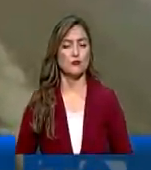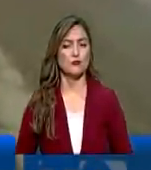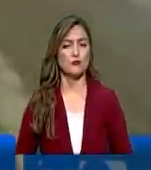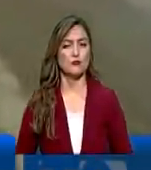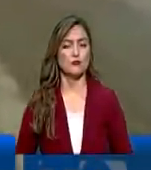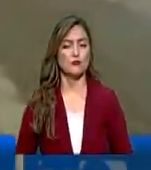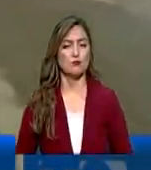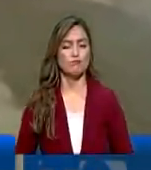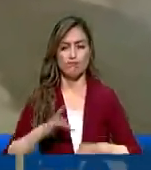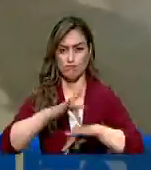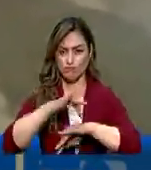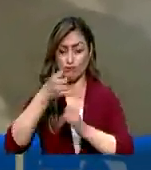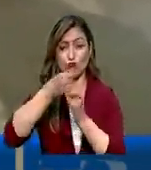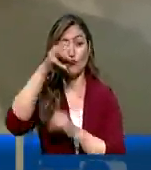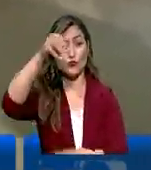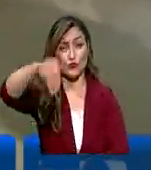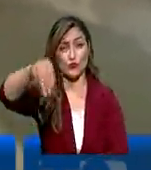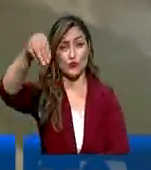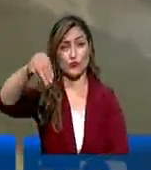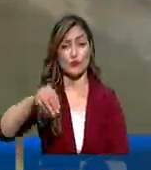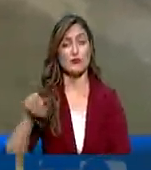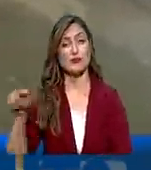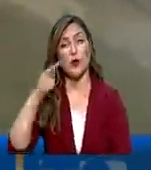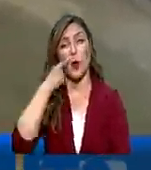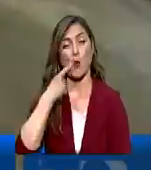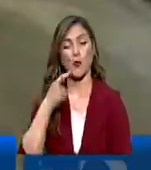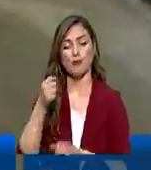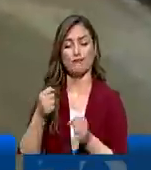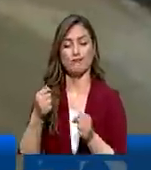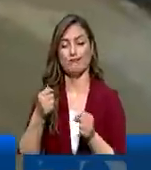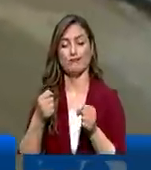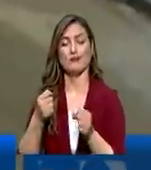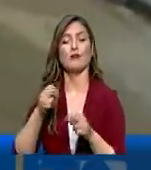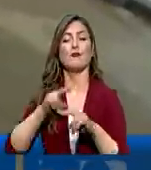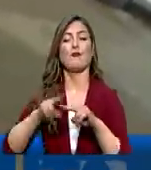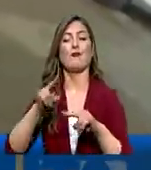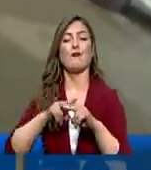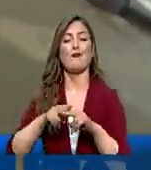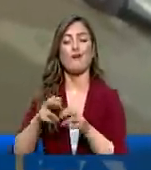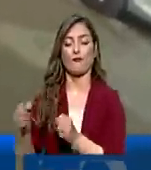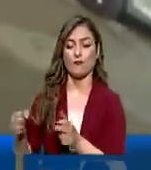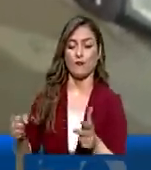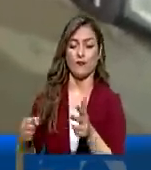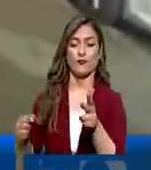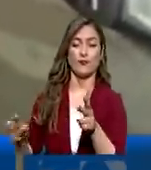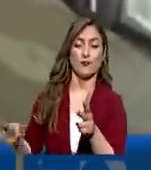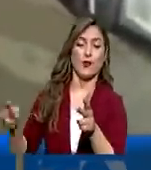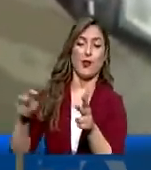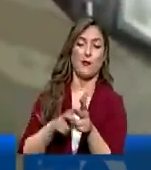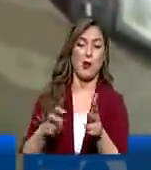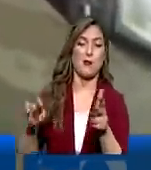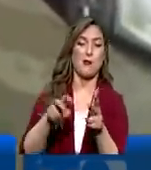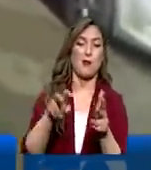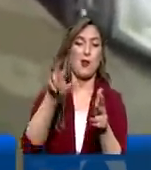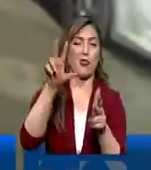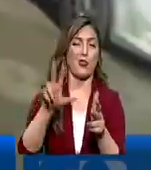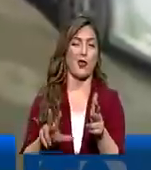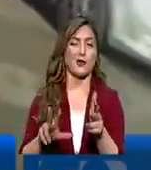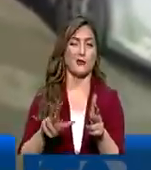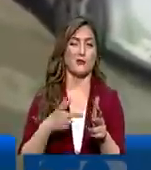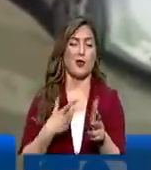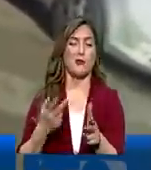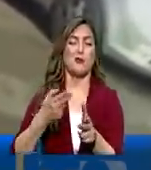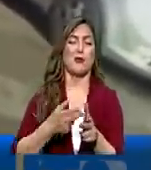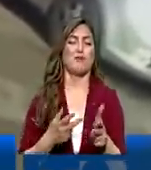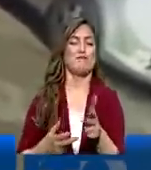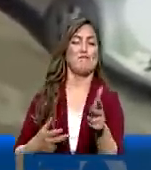La madrugada de este último martes, Adrián fue golpeado y asaltado en el norte de Quito por 3 hombres que se hicieron pasar por usuarios